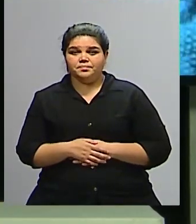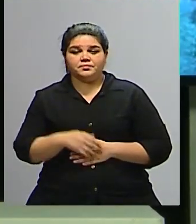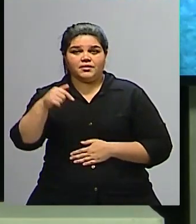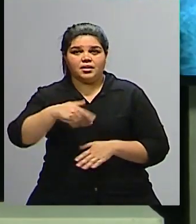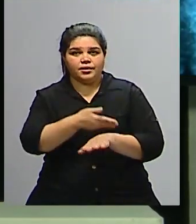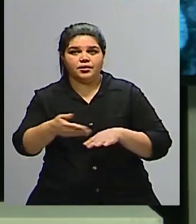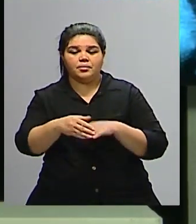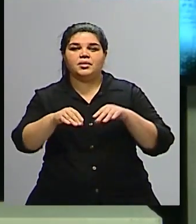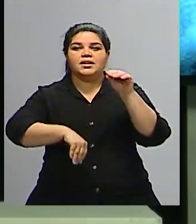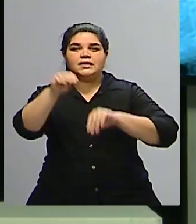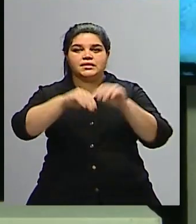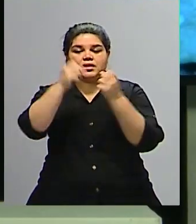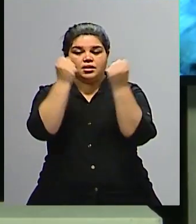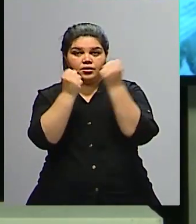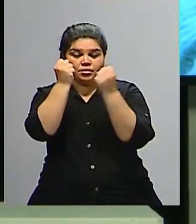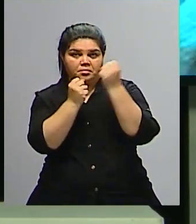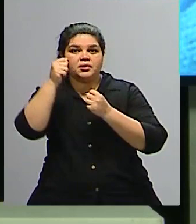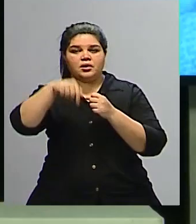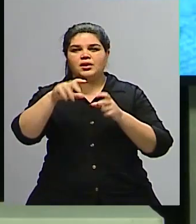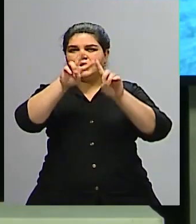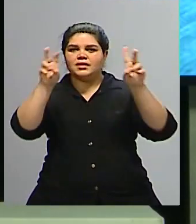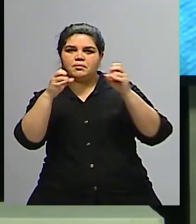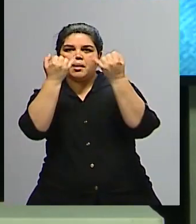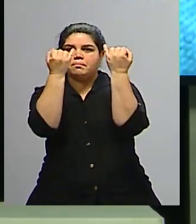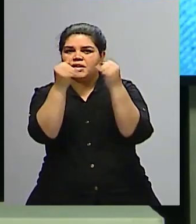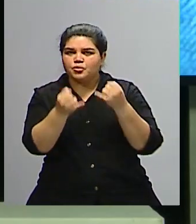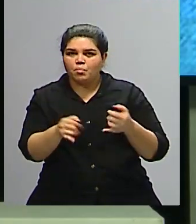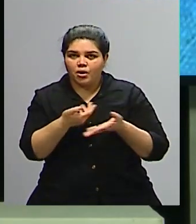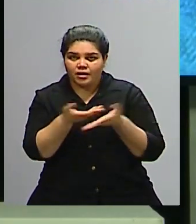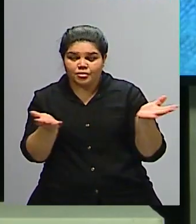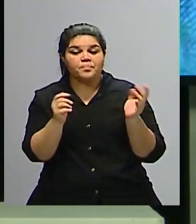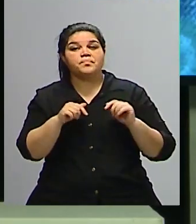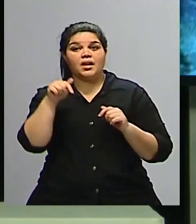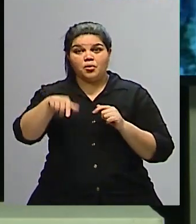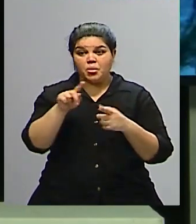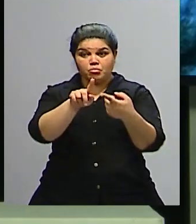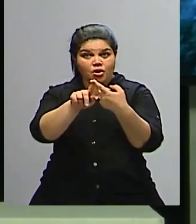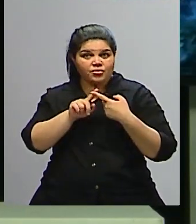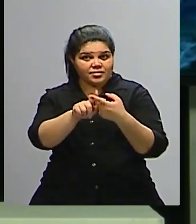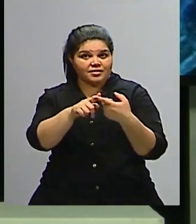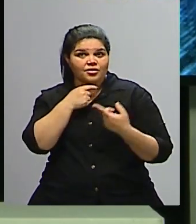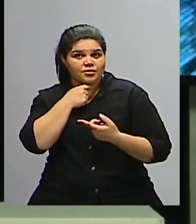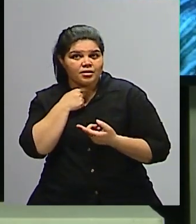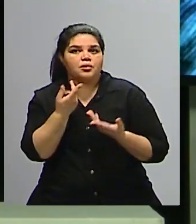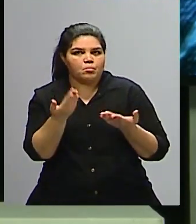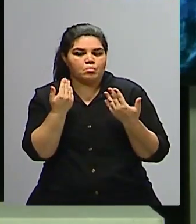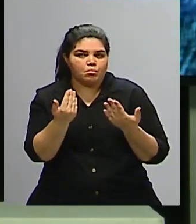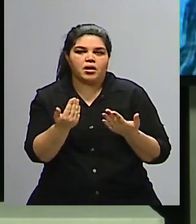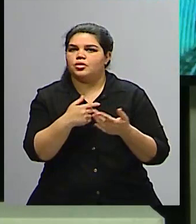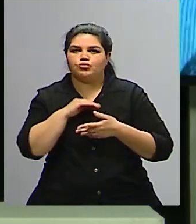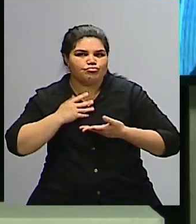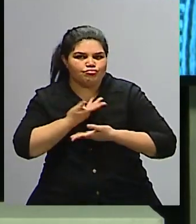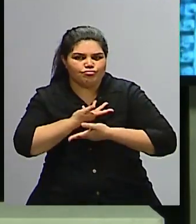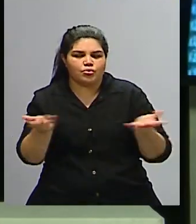Seguimos aquí en Chat Económico hablando de presupuesto público. Recuerden que ustedes, si quieren tomar contacto con nosotros, lo pueden hacer en las redes sociales. Estamos presentes en todos